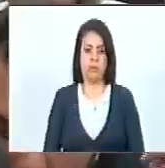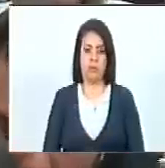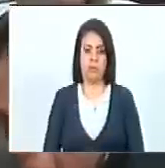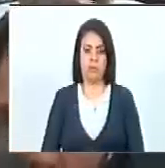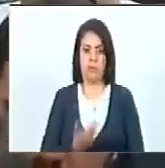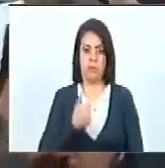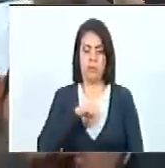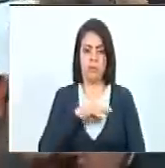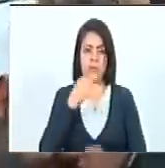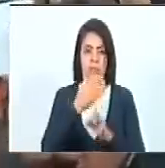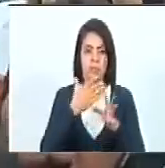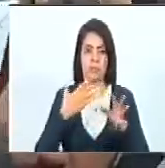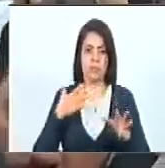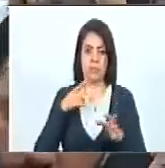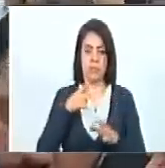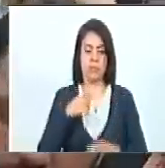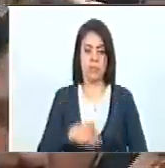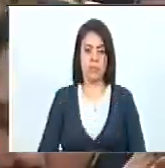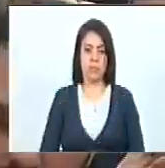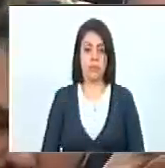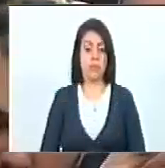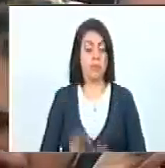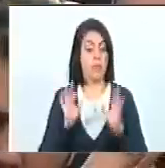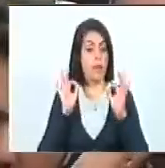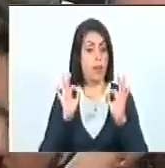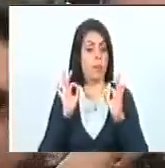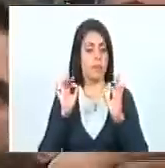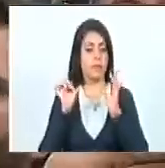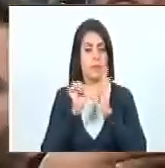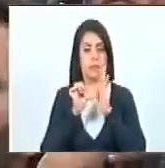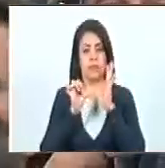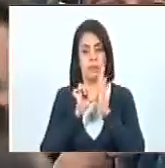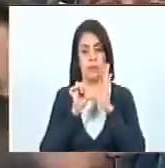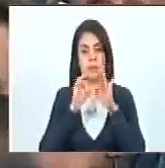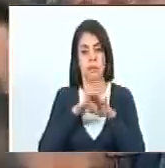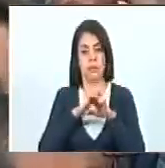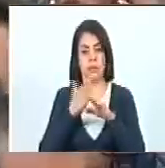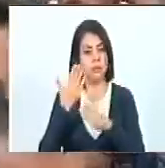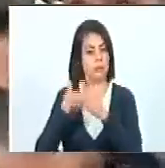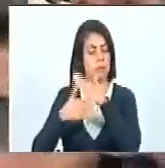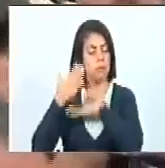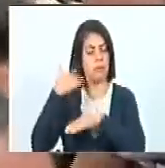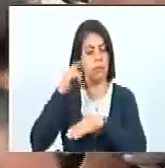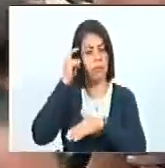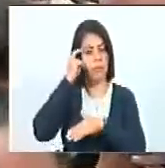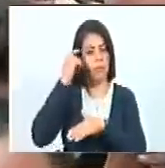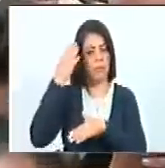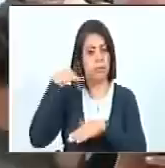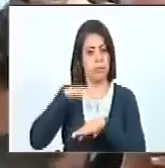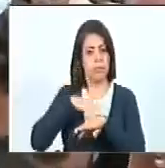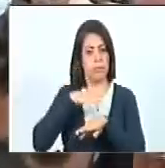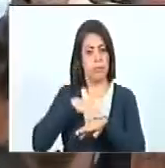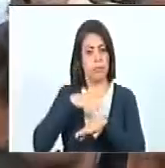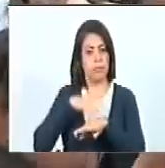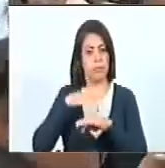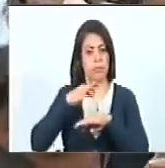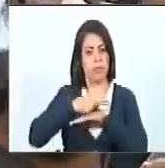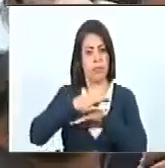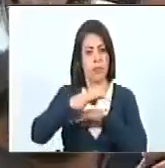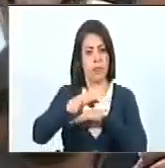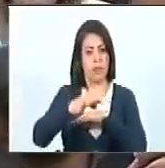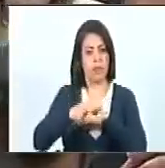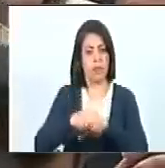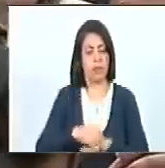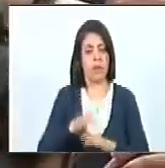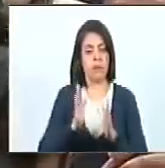nuestro estado Amazonas, y específicamente en días pasados, el jueves, en el municipio